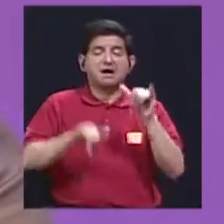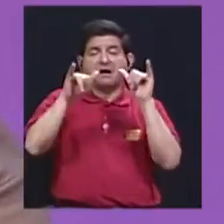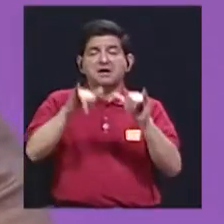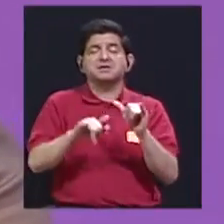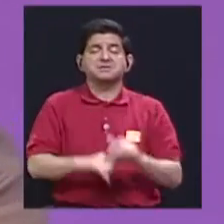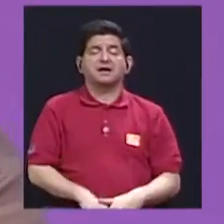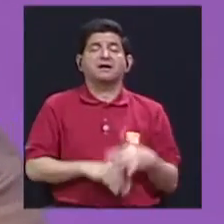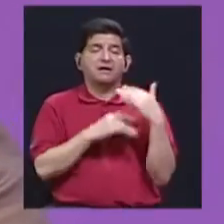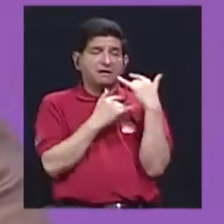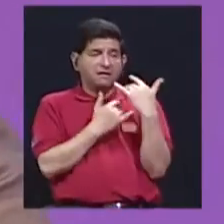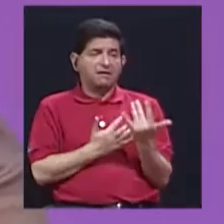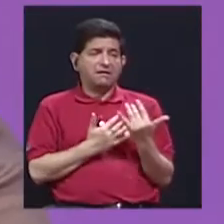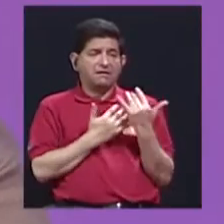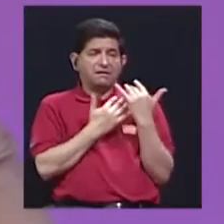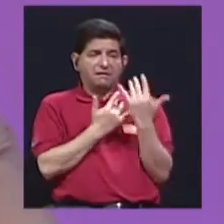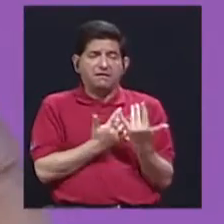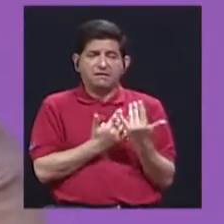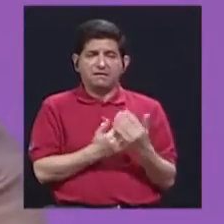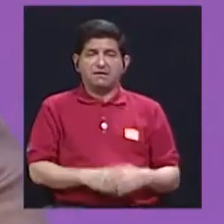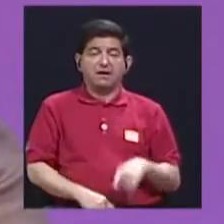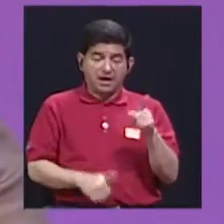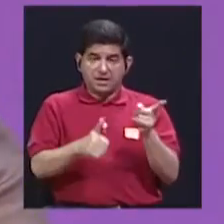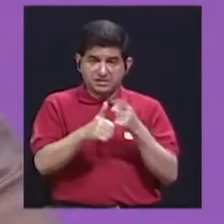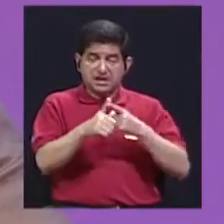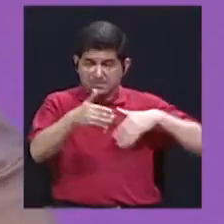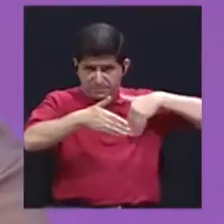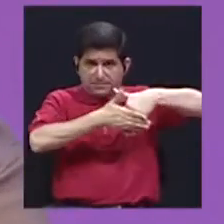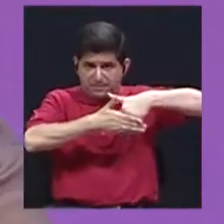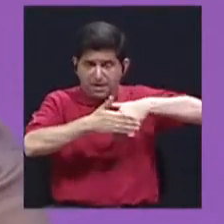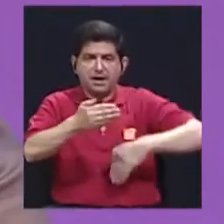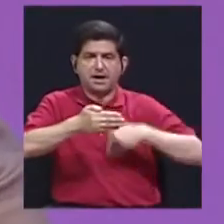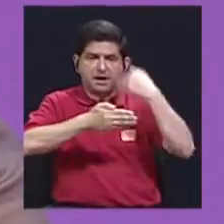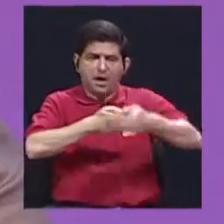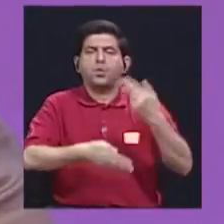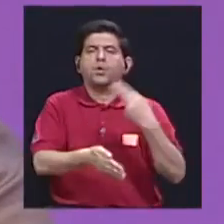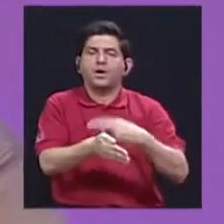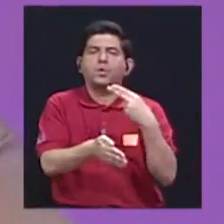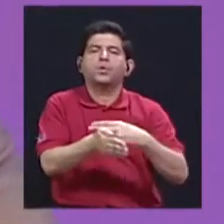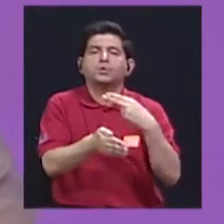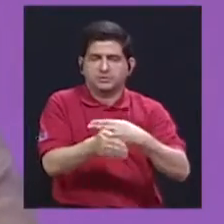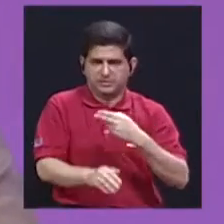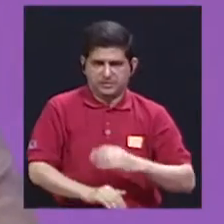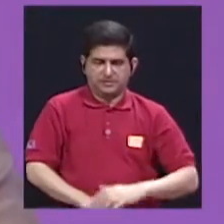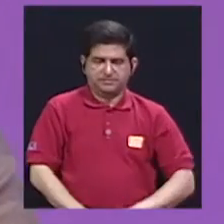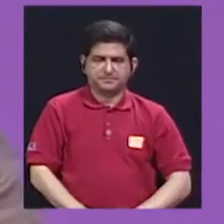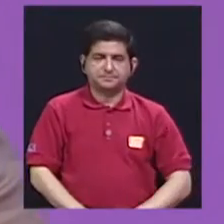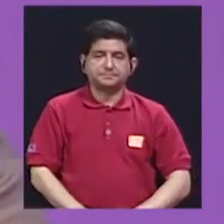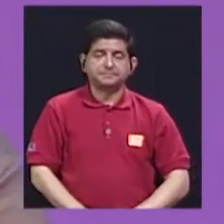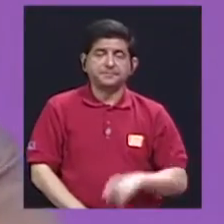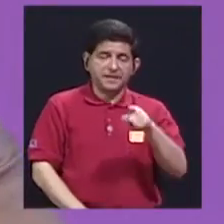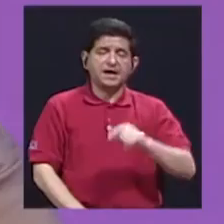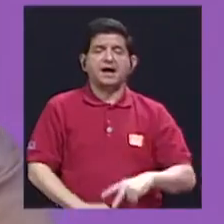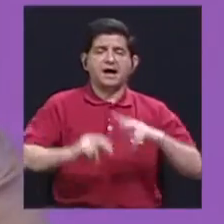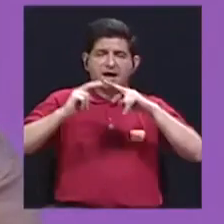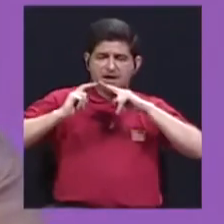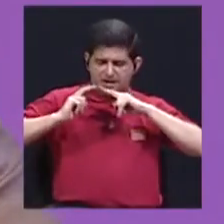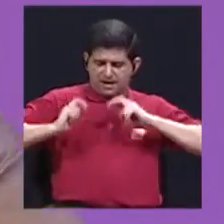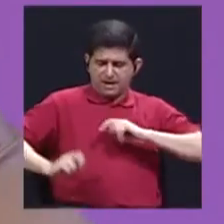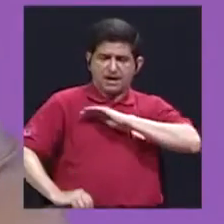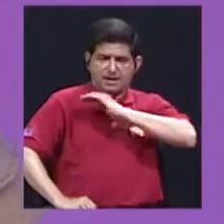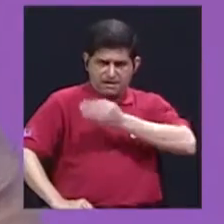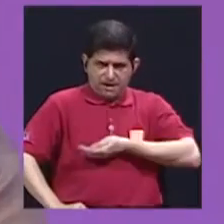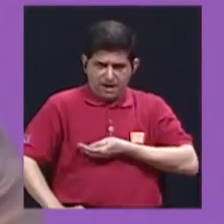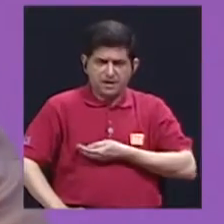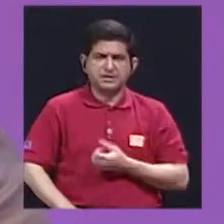como estancado entonces yo pienso que ese es el primer obstáculo después llegas al hospital y la mamografía el ultrasonido